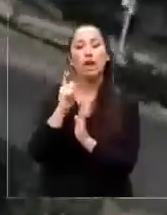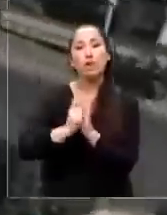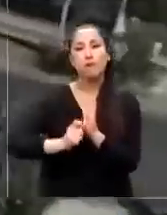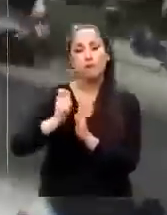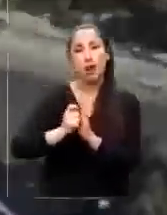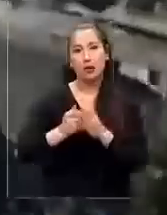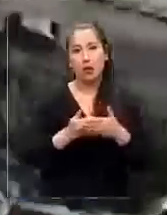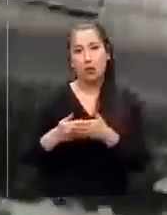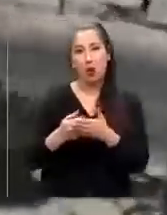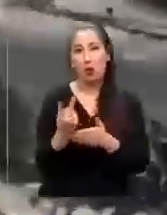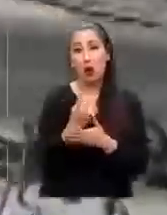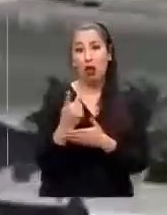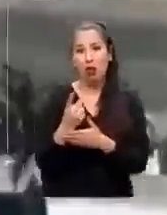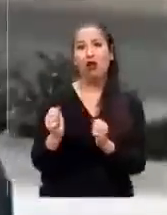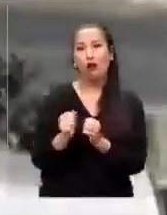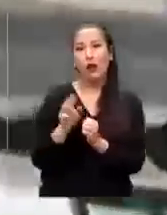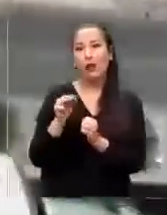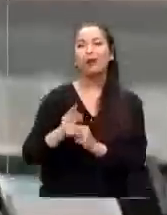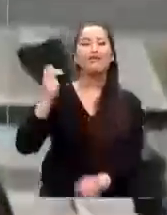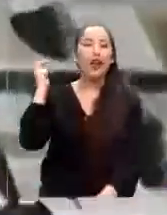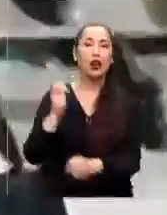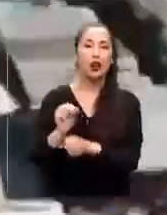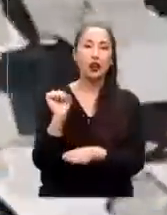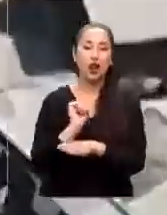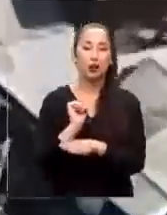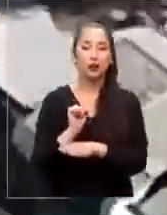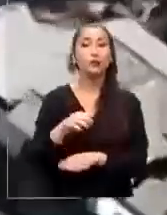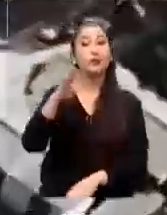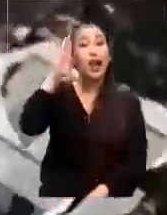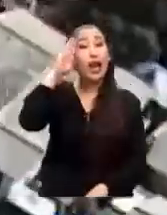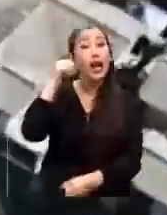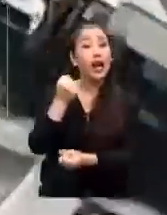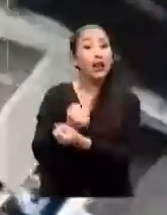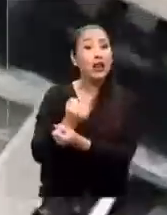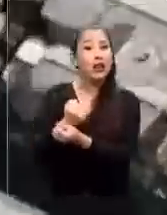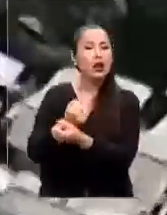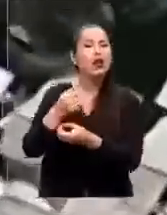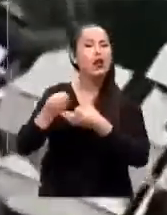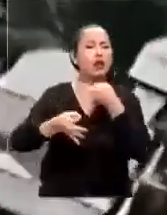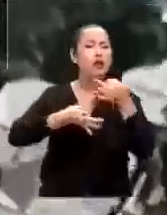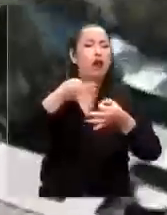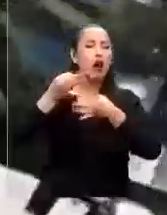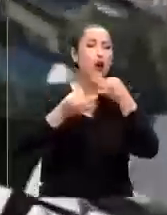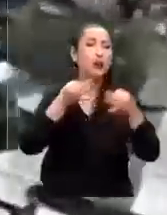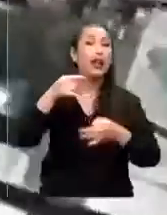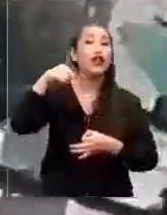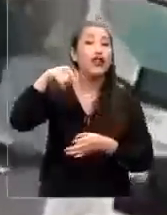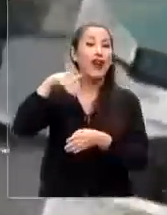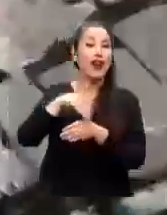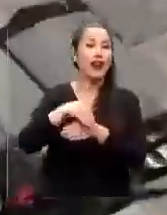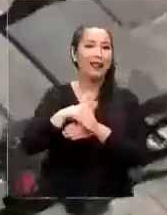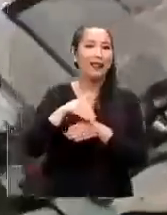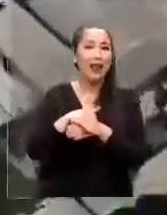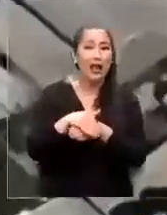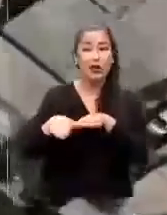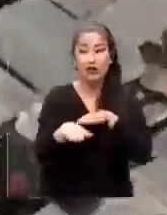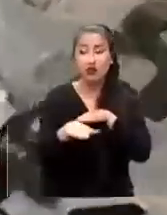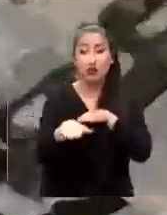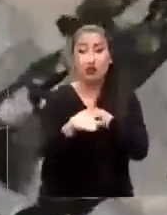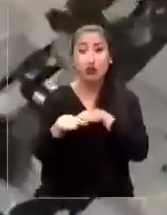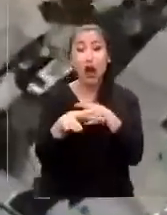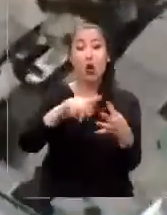Tenemos declaraciones de carabineros quienes se han referido a esta persecución que se ha realizado durante horas de esta tarde y que termina entonces con